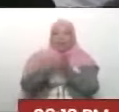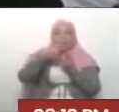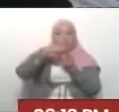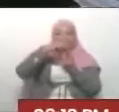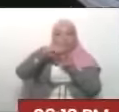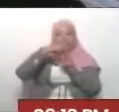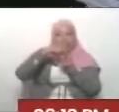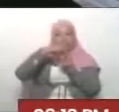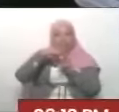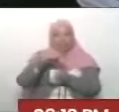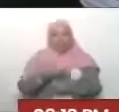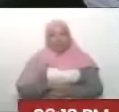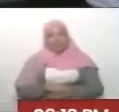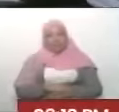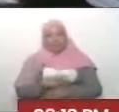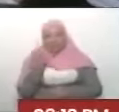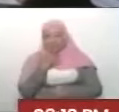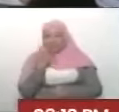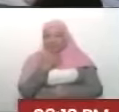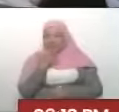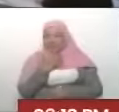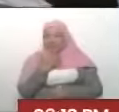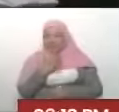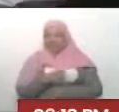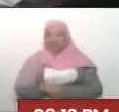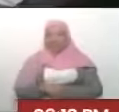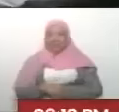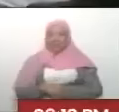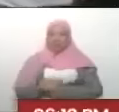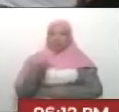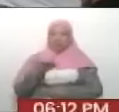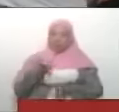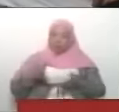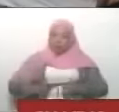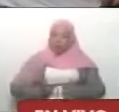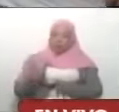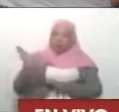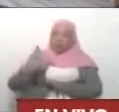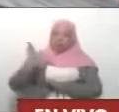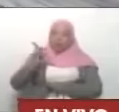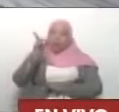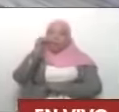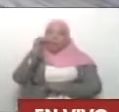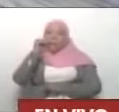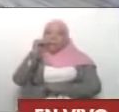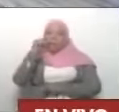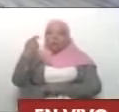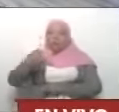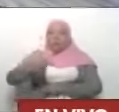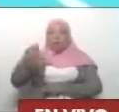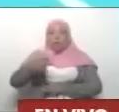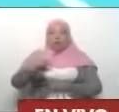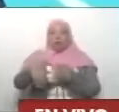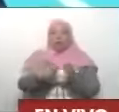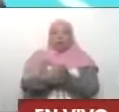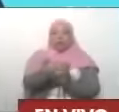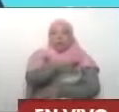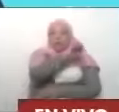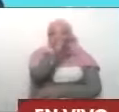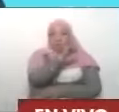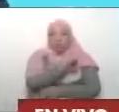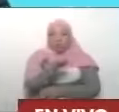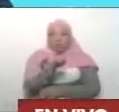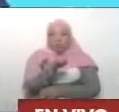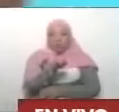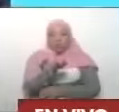a Tariba. Bueno, mi familia... Tú eres caracucho. Yo soy caraqueño y mi padre, cuando se jubila, regresa al Zulia, porque toda mi familia es de